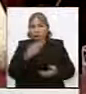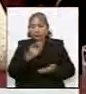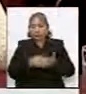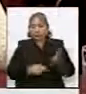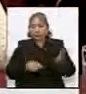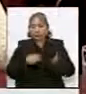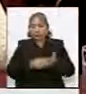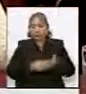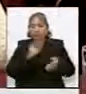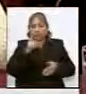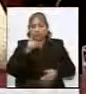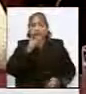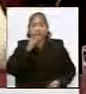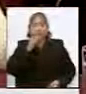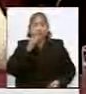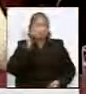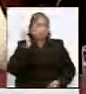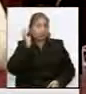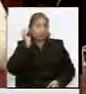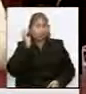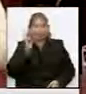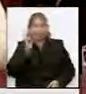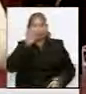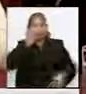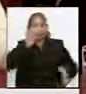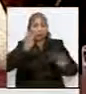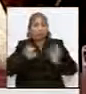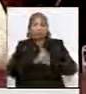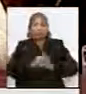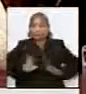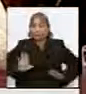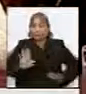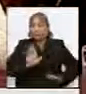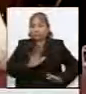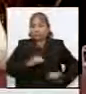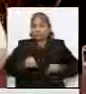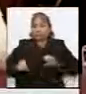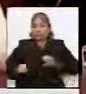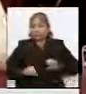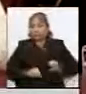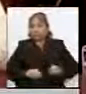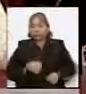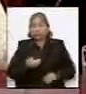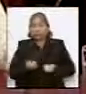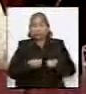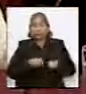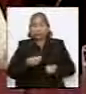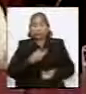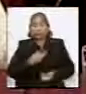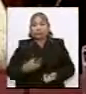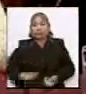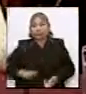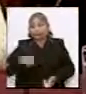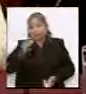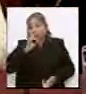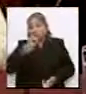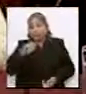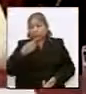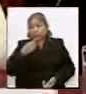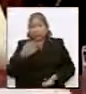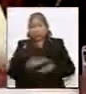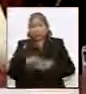cuestionar a una mujer, por ejemplo, por su actuación en la administración pública, nunca más decirle a